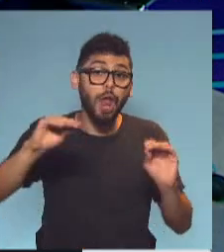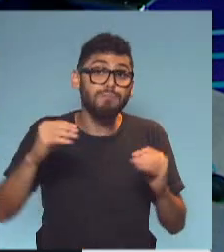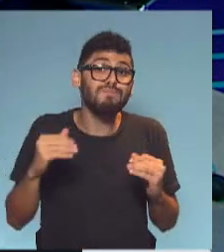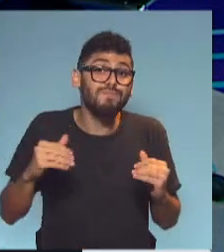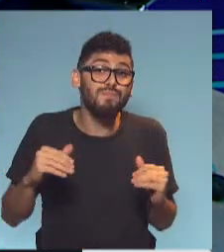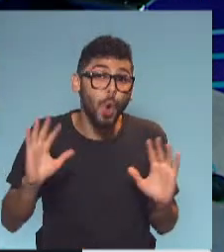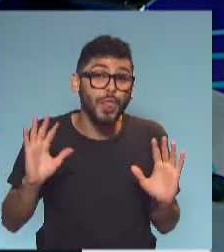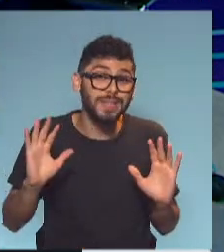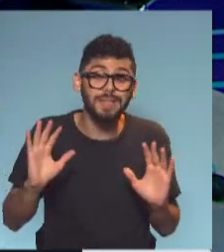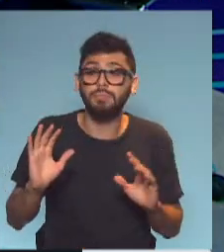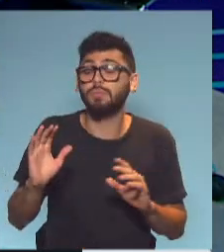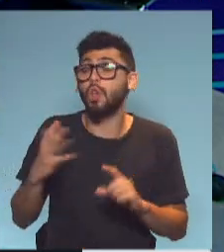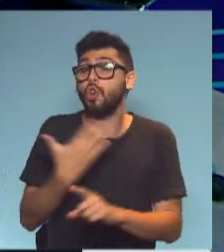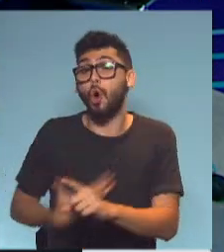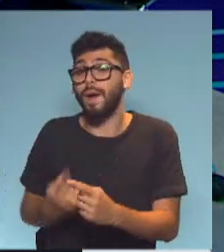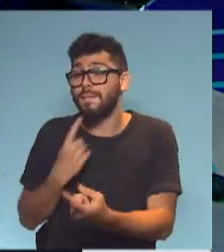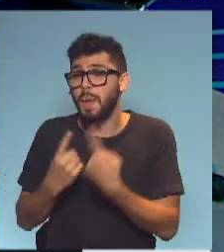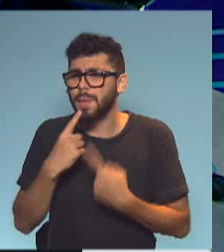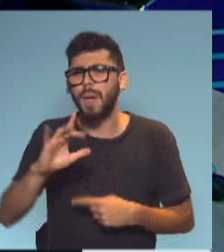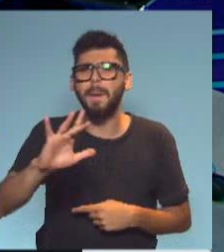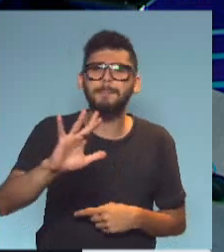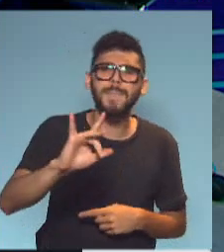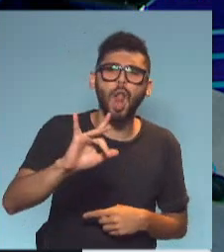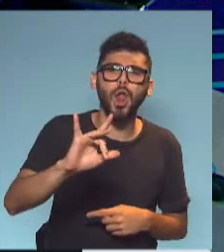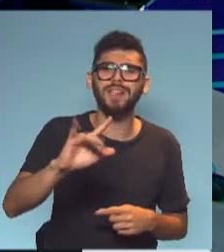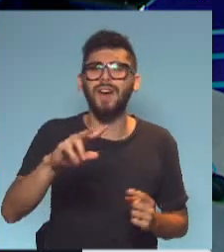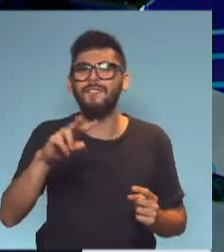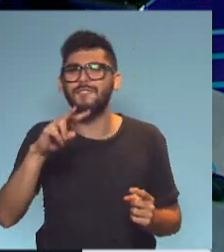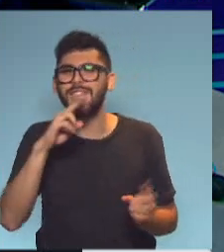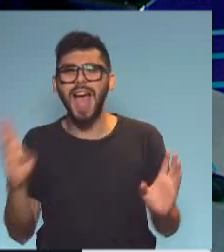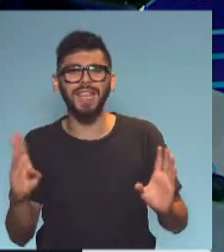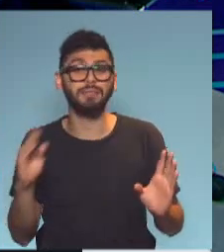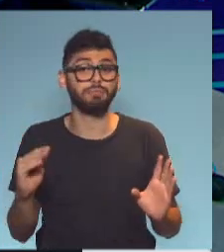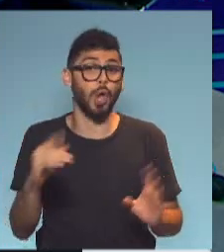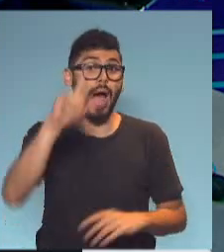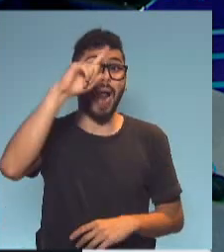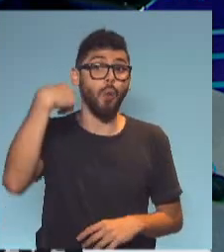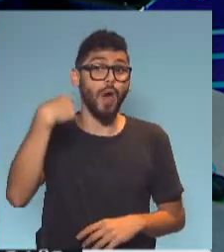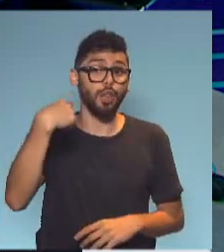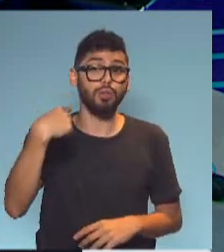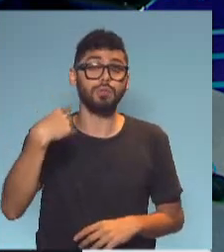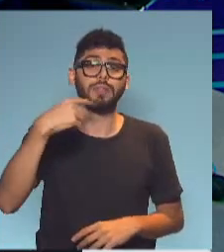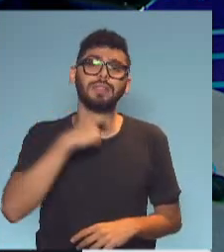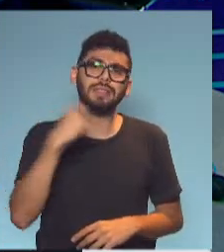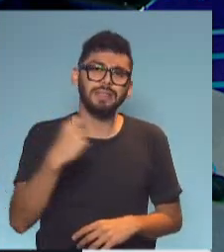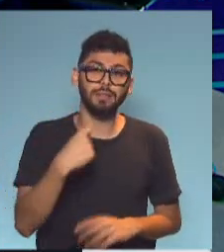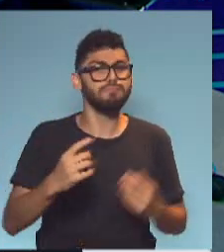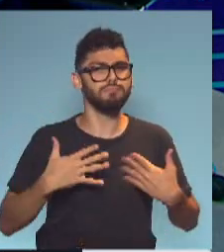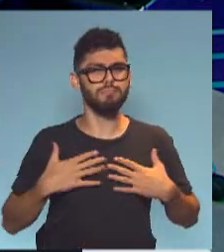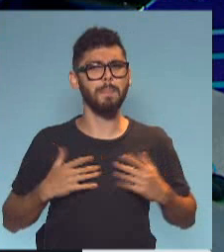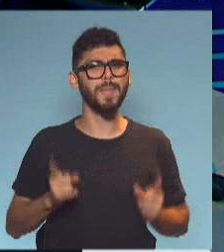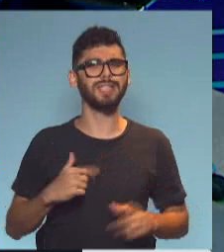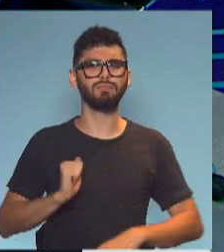A mí fuentes de gobierno me dicen entre el miércoles y el viernes, porque el presidente de la Nación, Alberto Fernández, en principio tendría la intención de ser el mismo